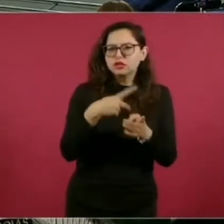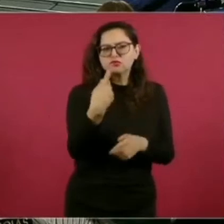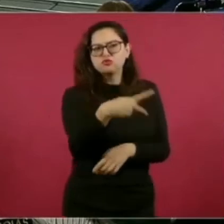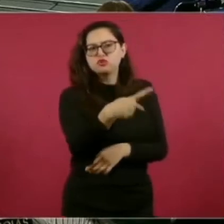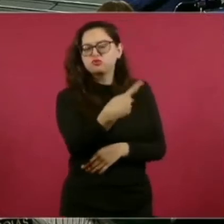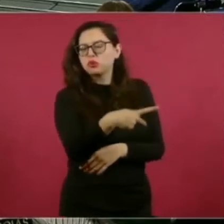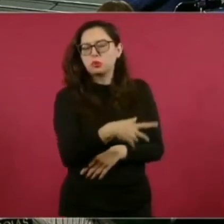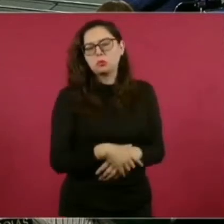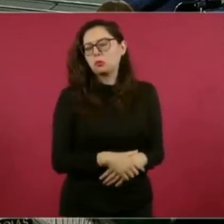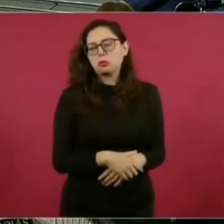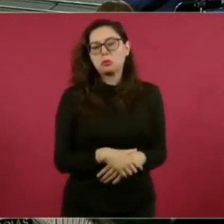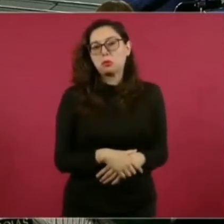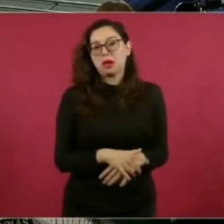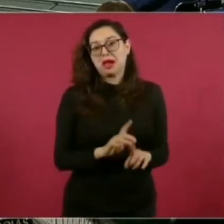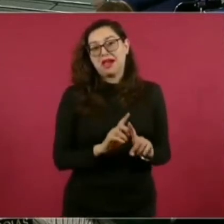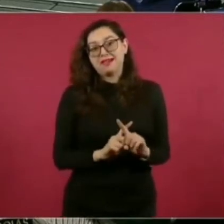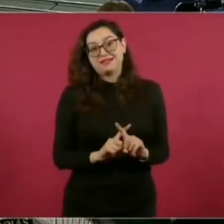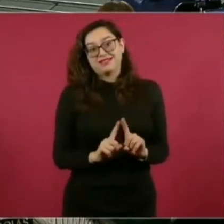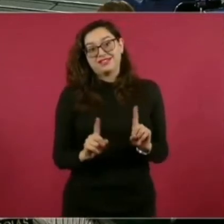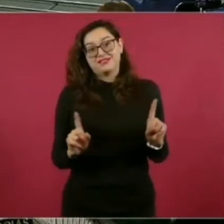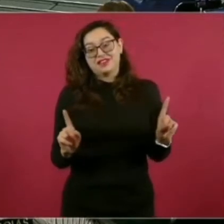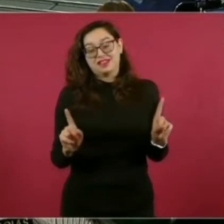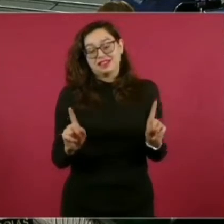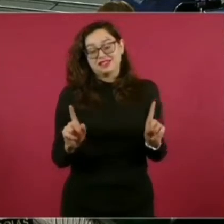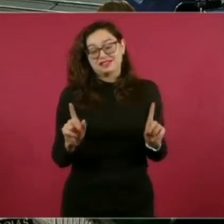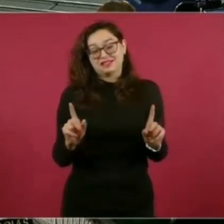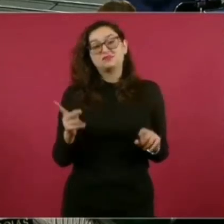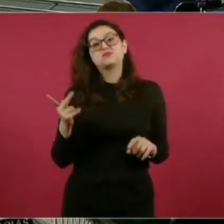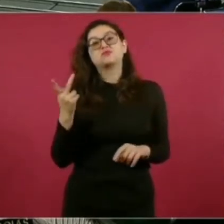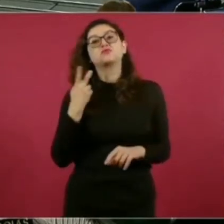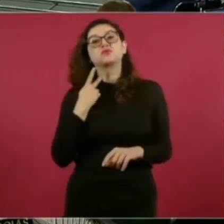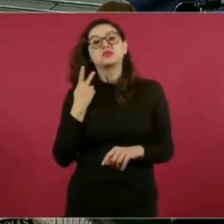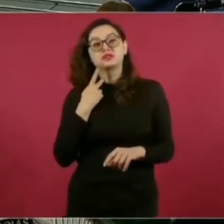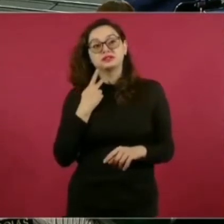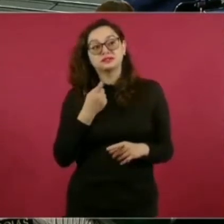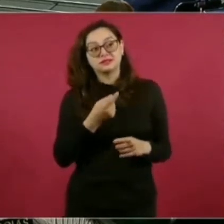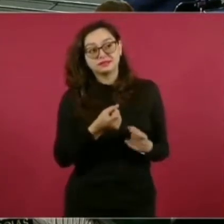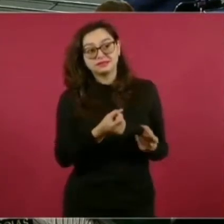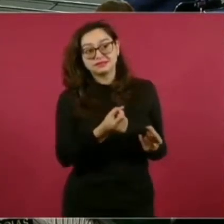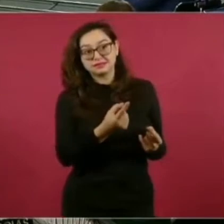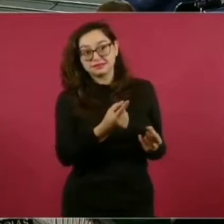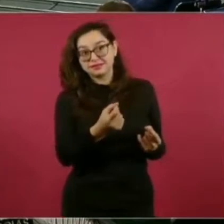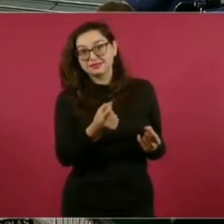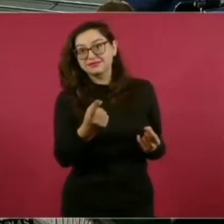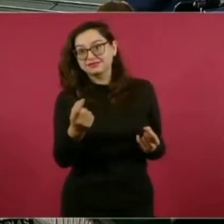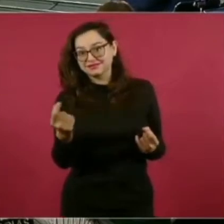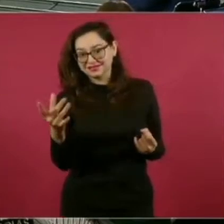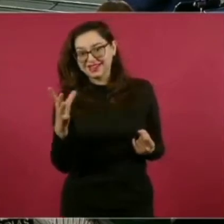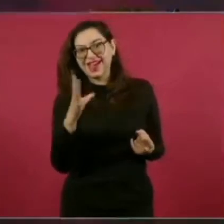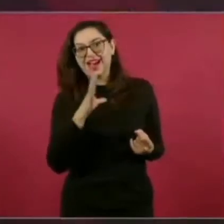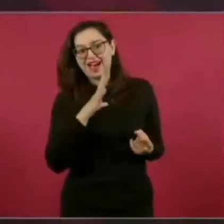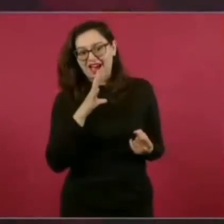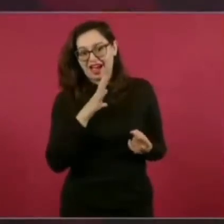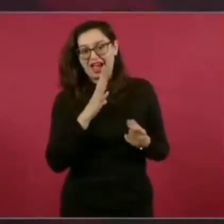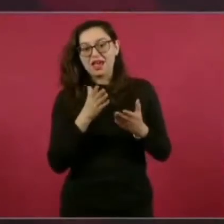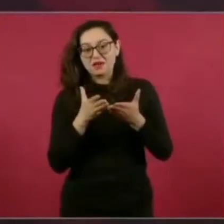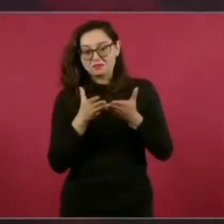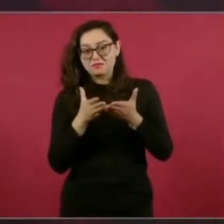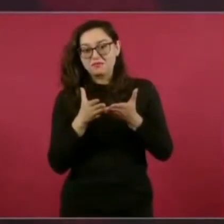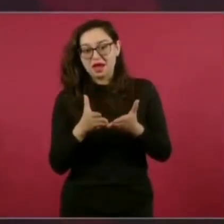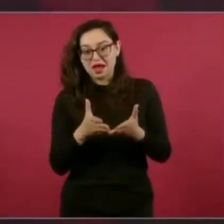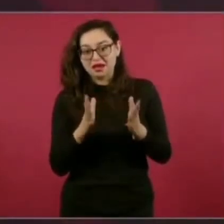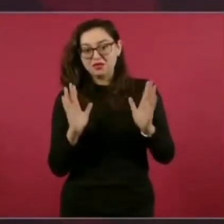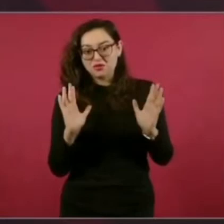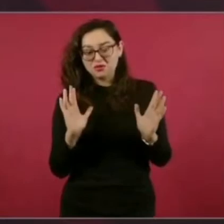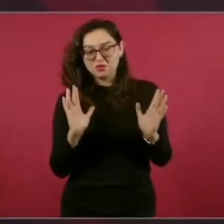como los tienen los más ricos de México? Y que conste, y repito, no todo el que tiene es